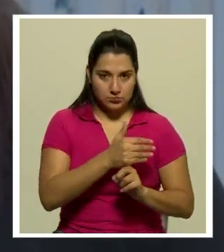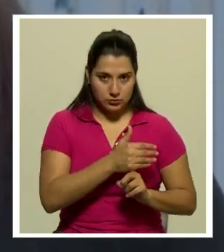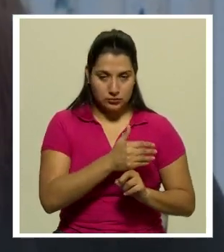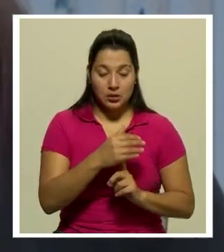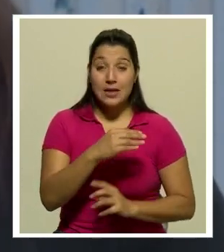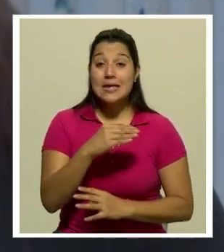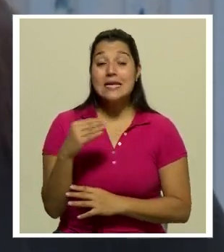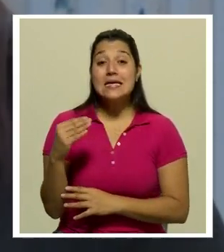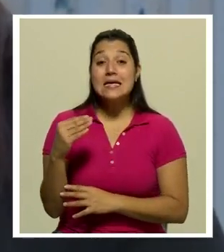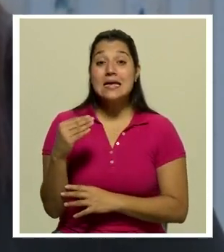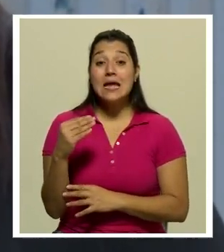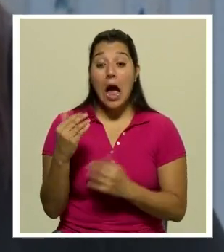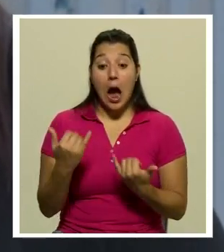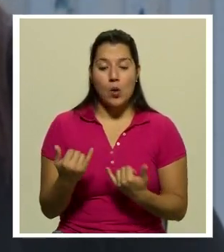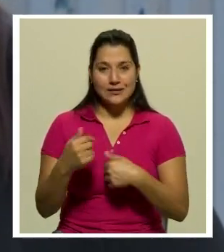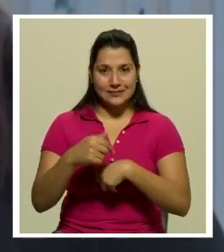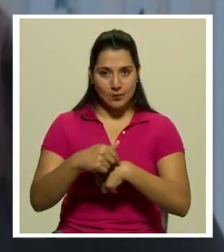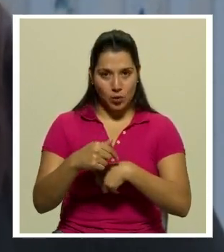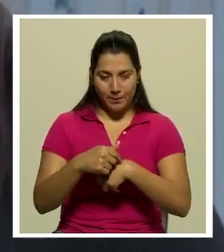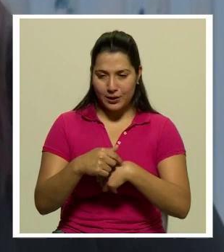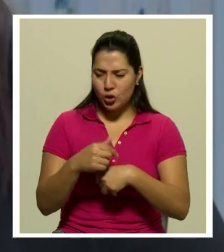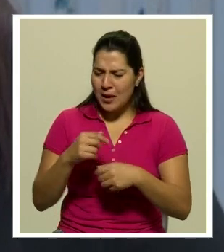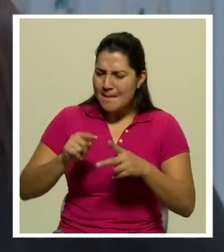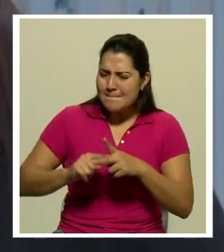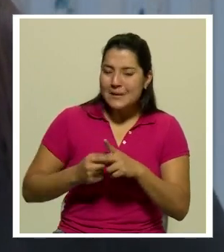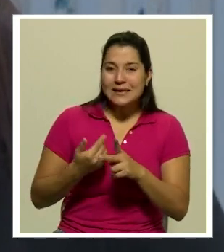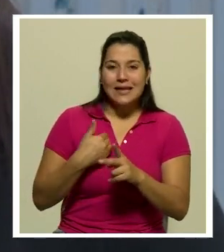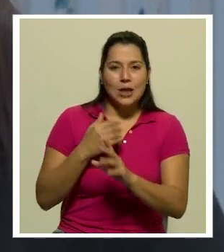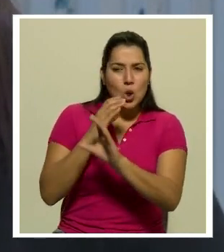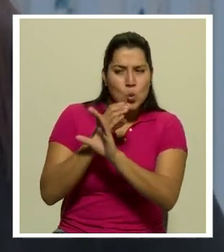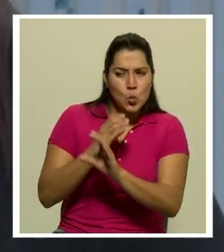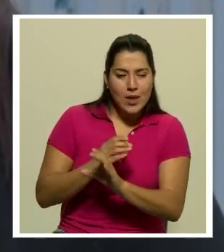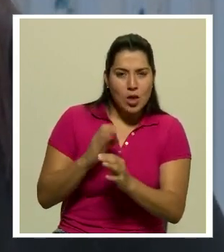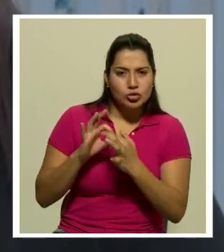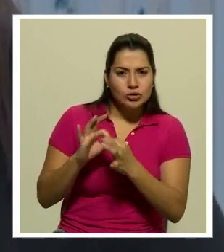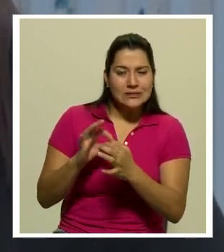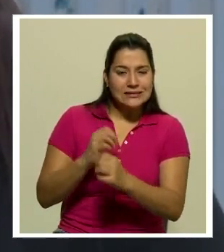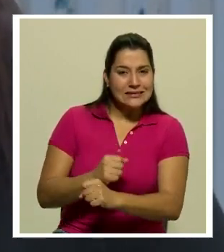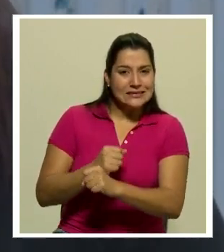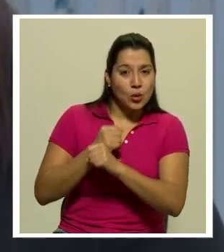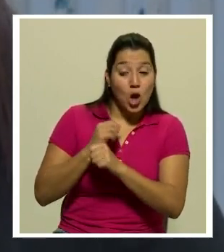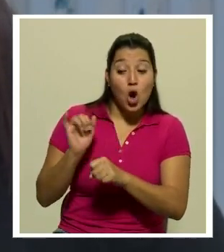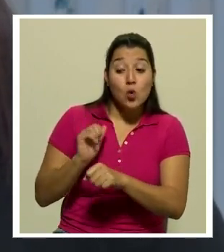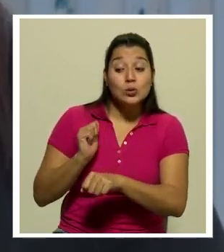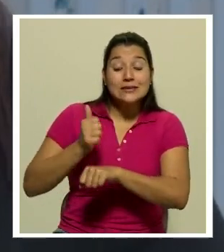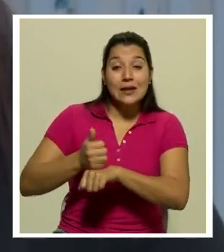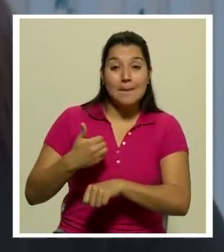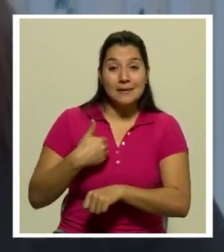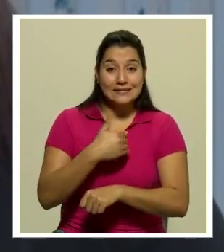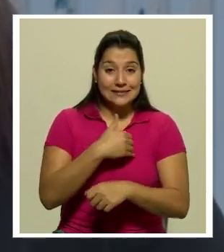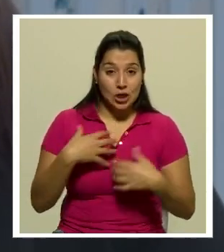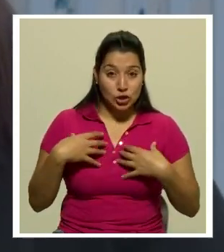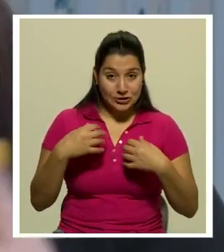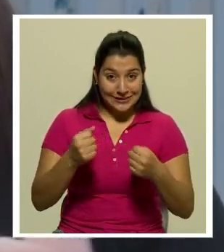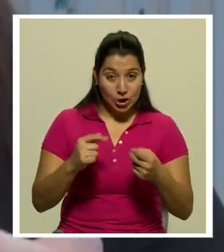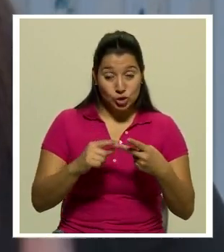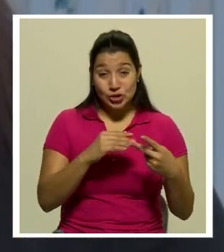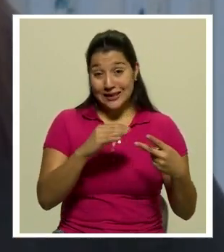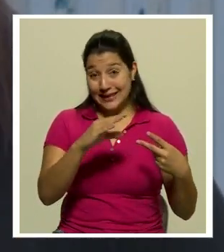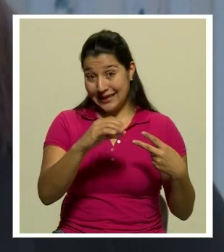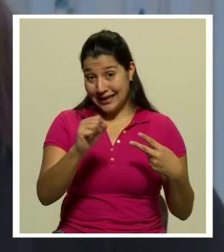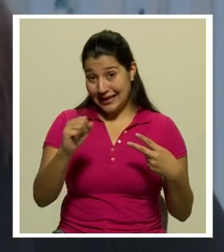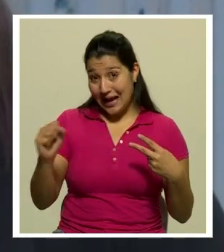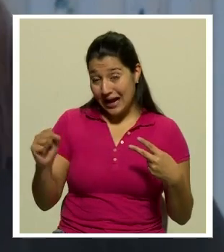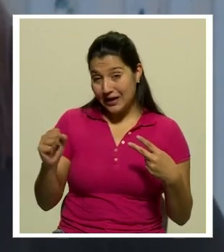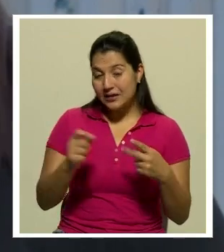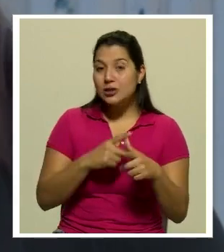y a partir de este momento con todas las medidas de seguridad que establece el Ministerio de Salud y la Caja para estos casos, y ya son